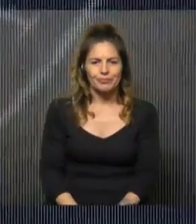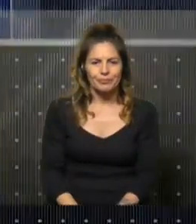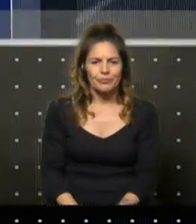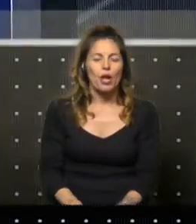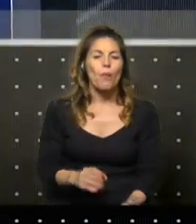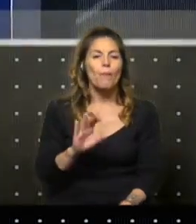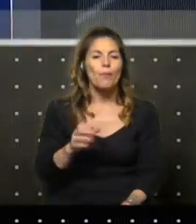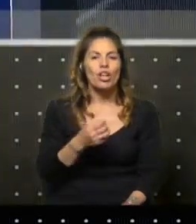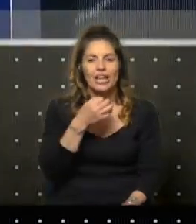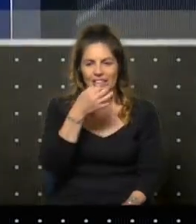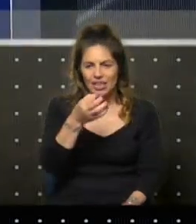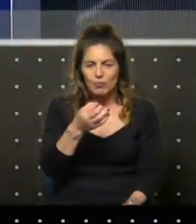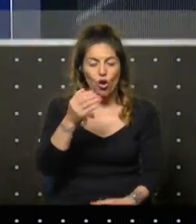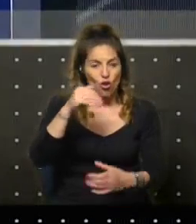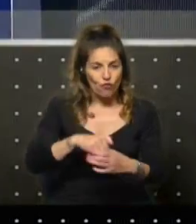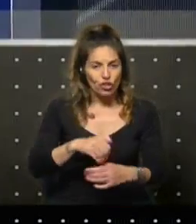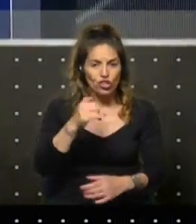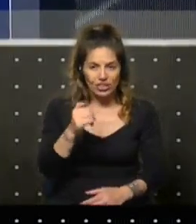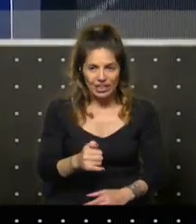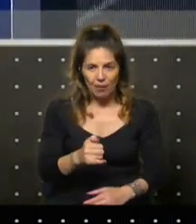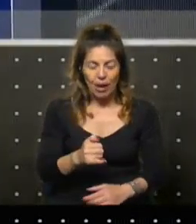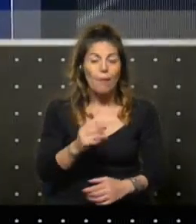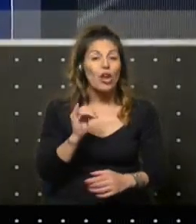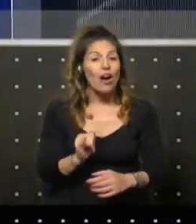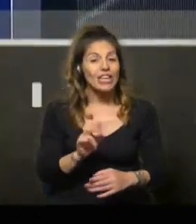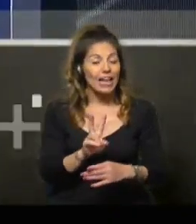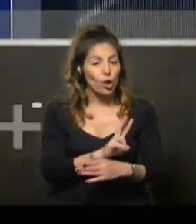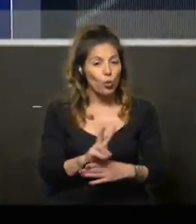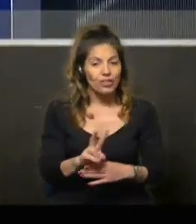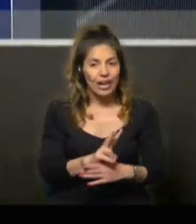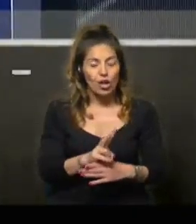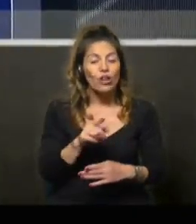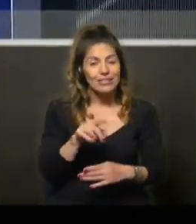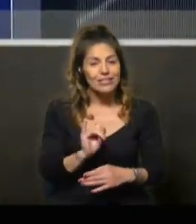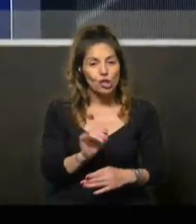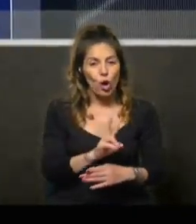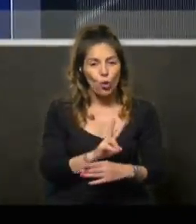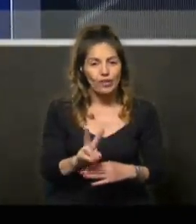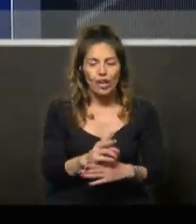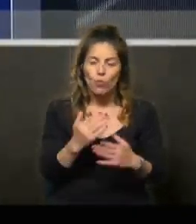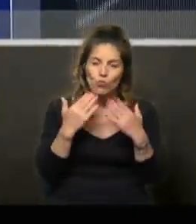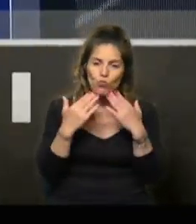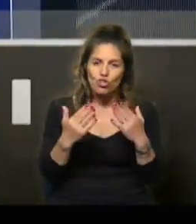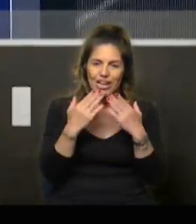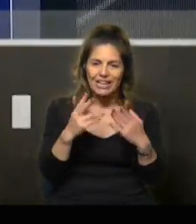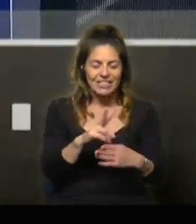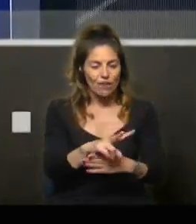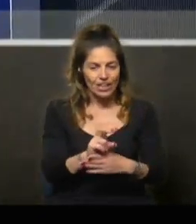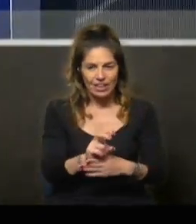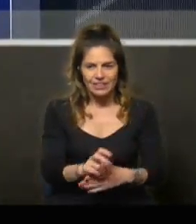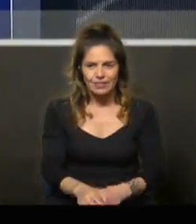porque dijimos que los votos estaban pero había que cuidarlo y vaya que los cuidaron Muchísimas gracias